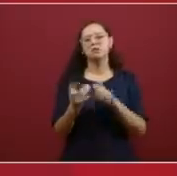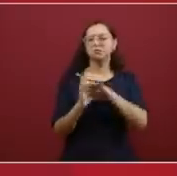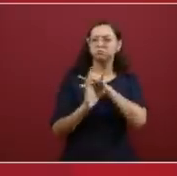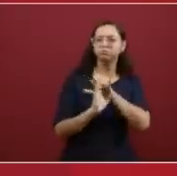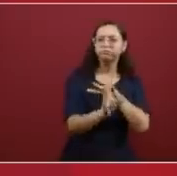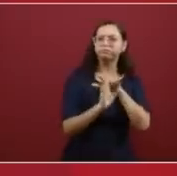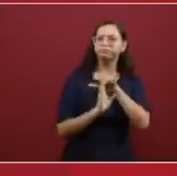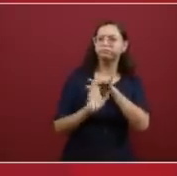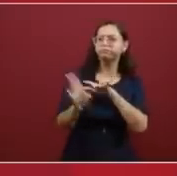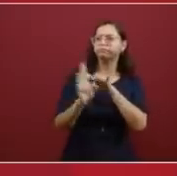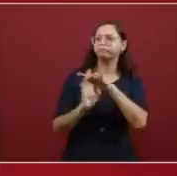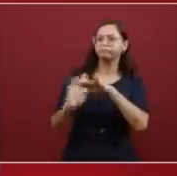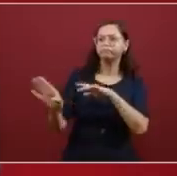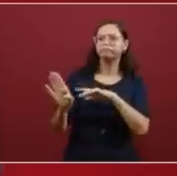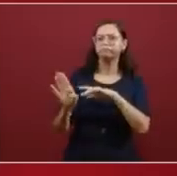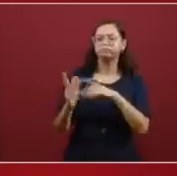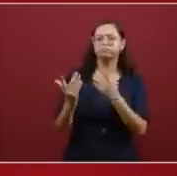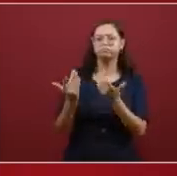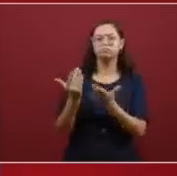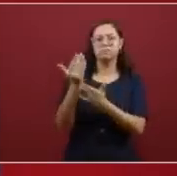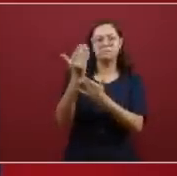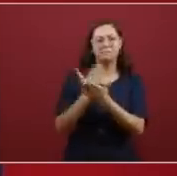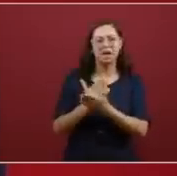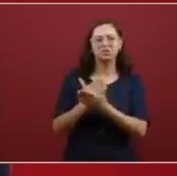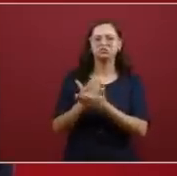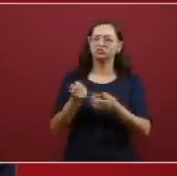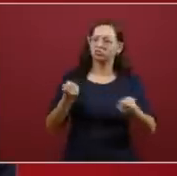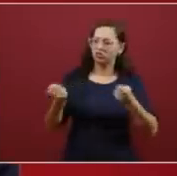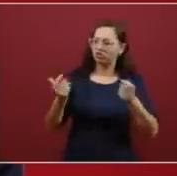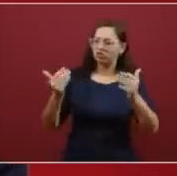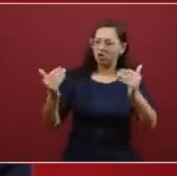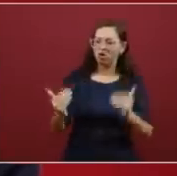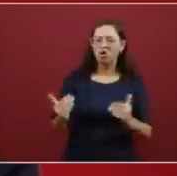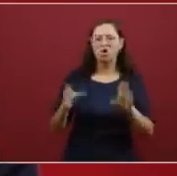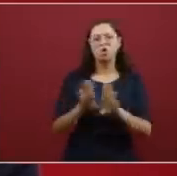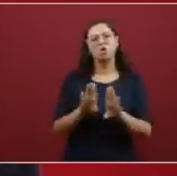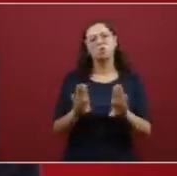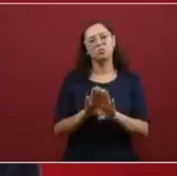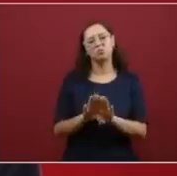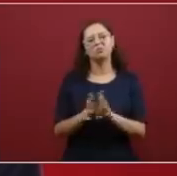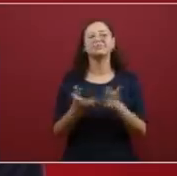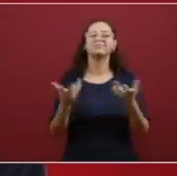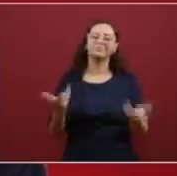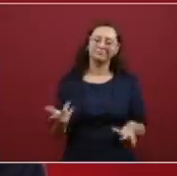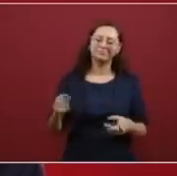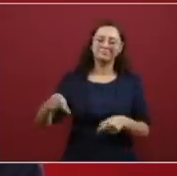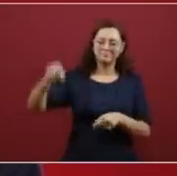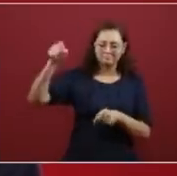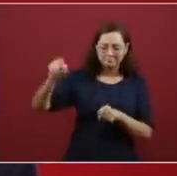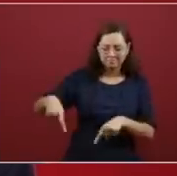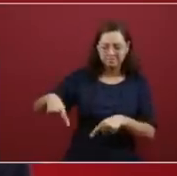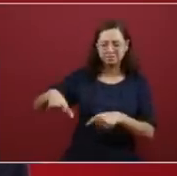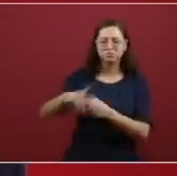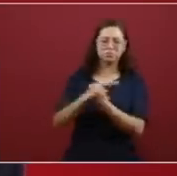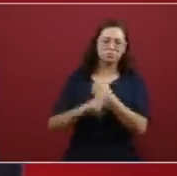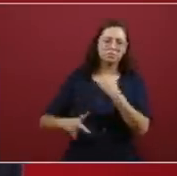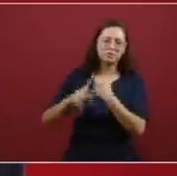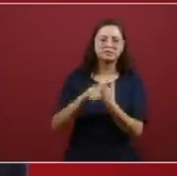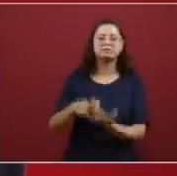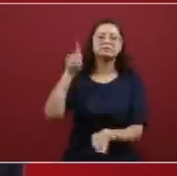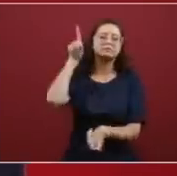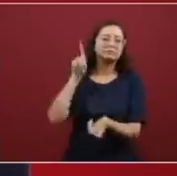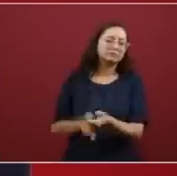migratorio, lo mejor es que haya desarrollo